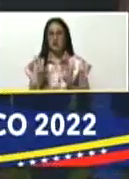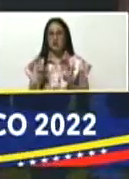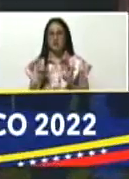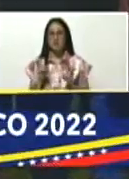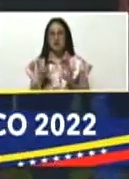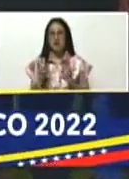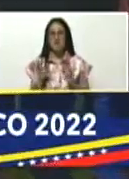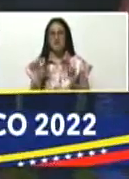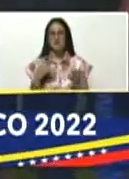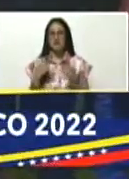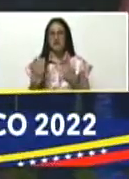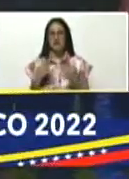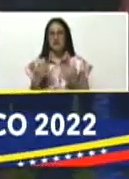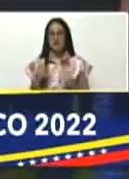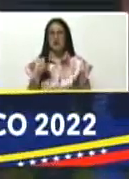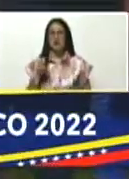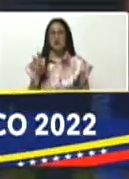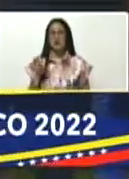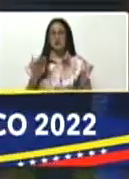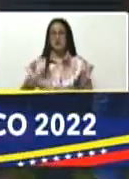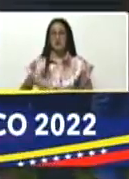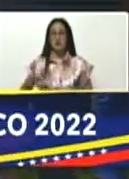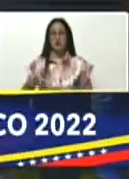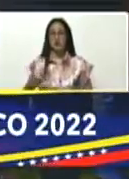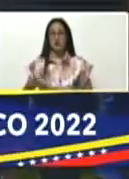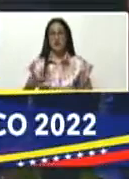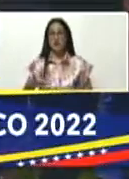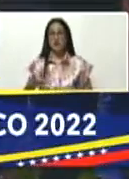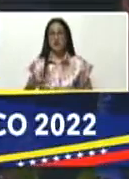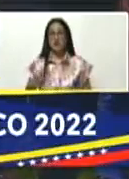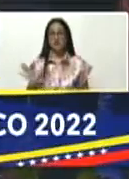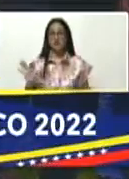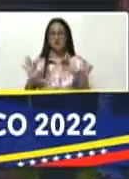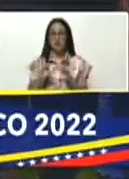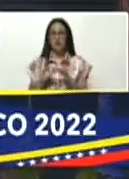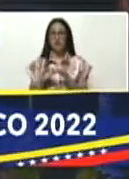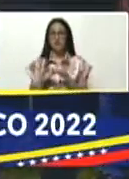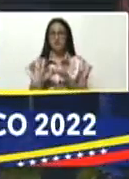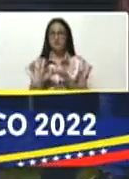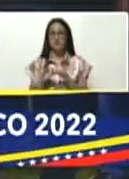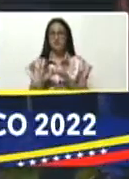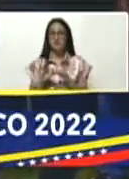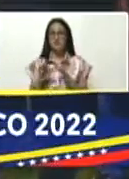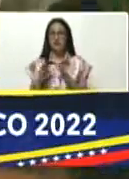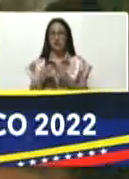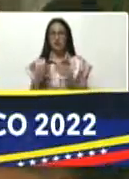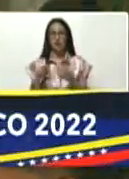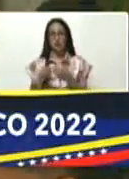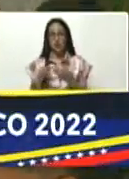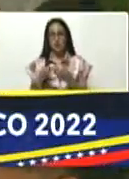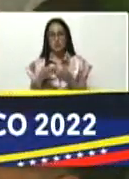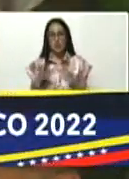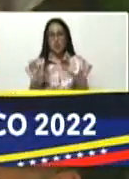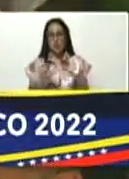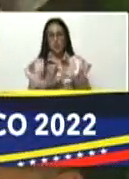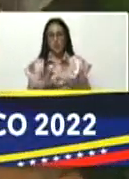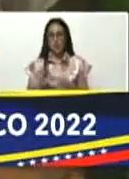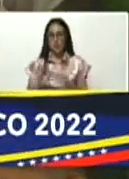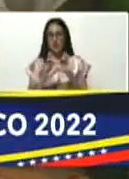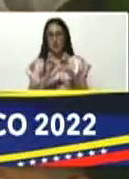festivo y algo muy importante, presidente, el reencuentro de todos estos sectores unidos